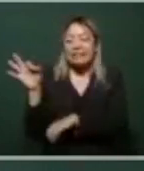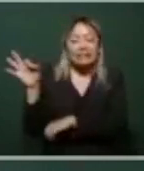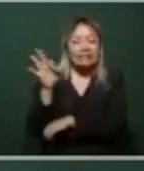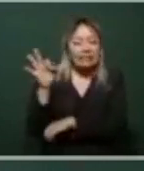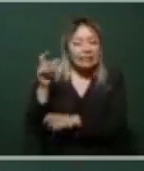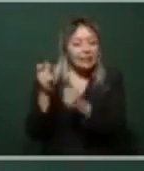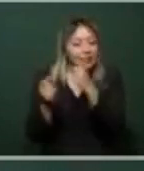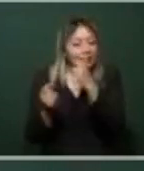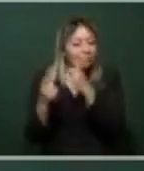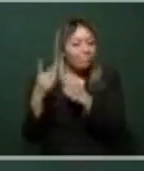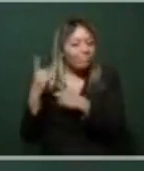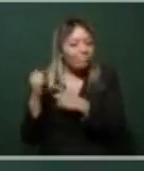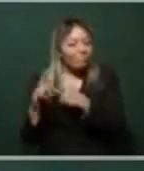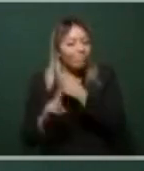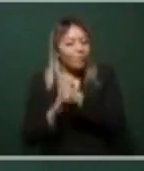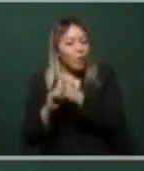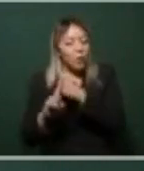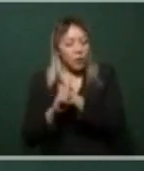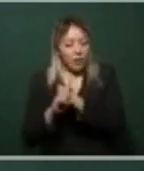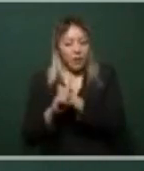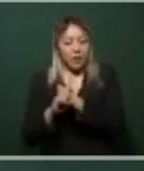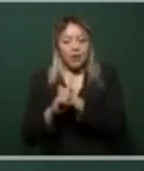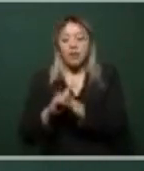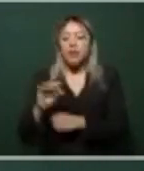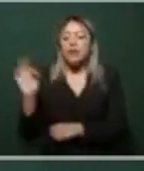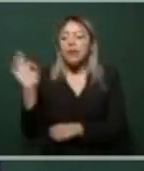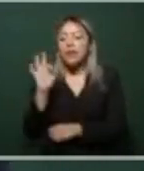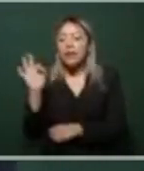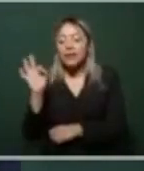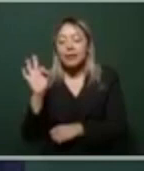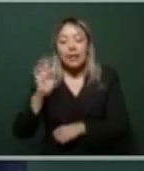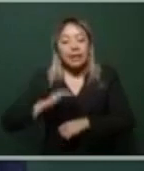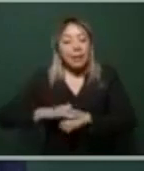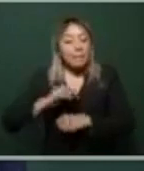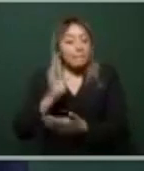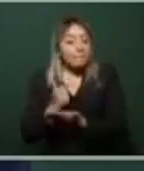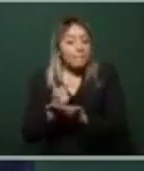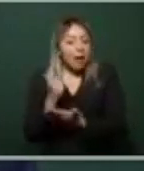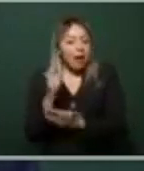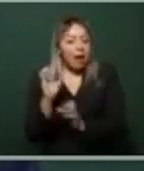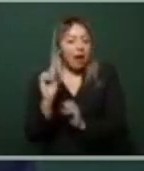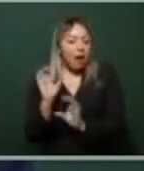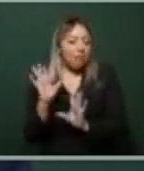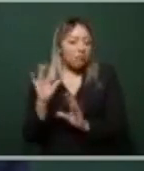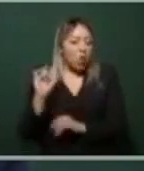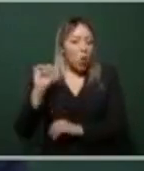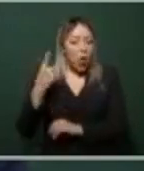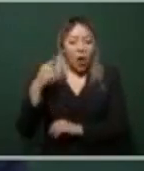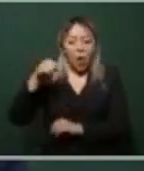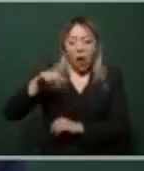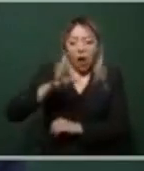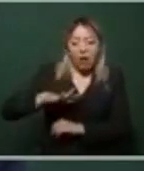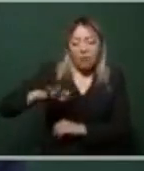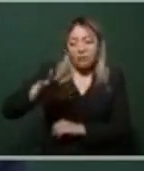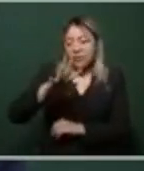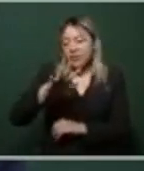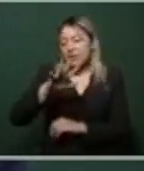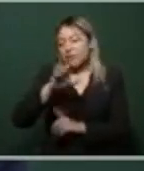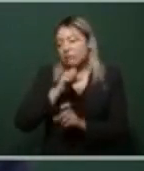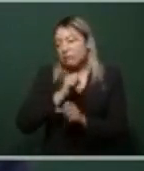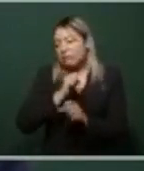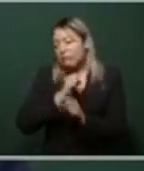problemas, se puede enrarecer la situación de inseguridad y de violencia.